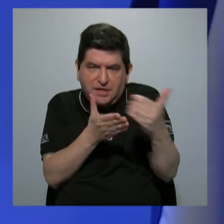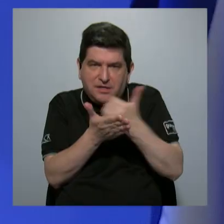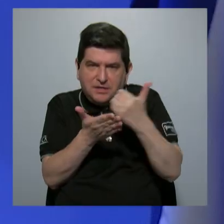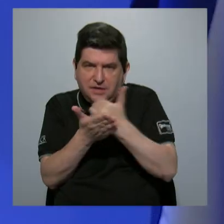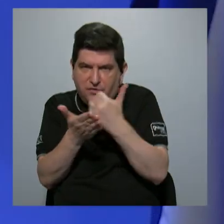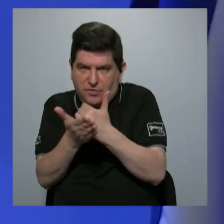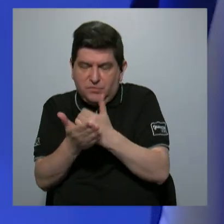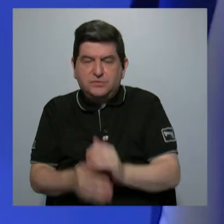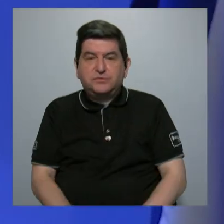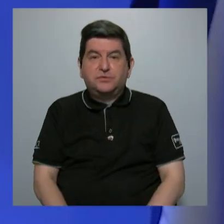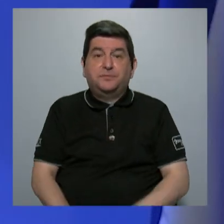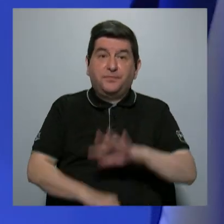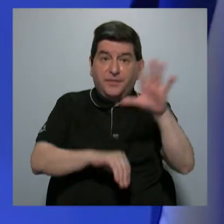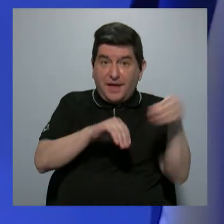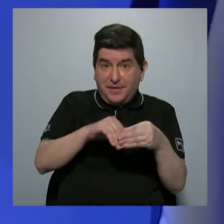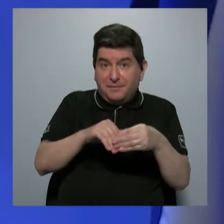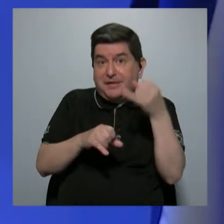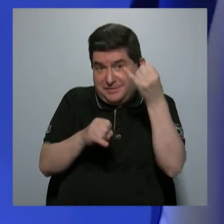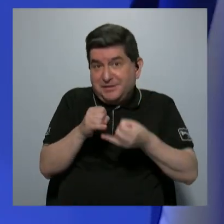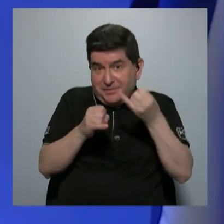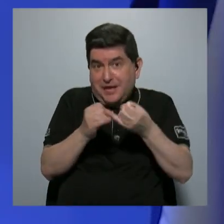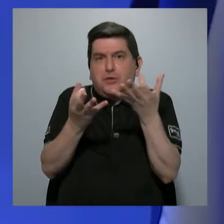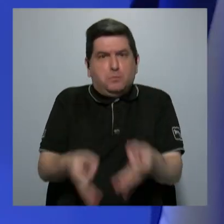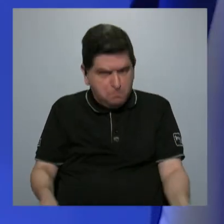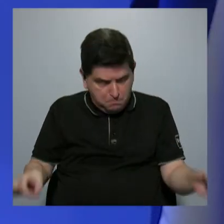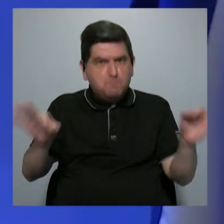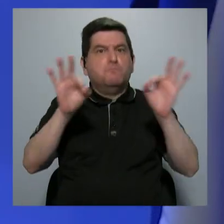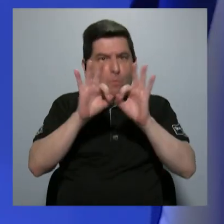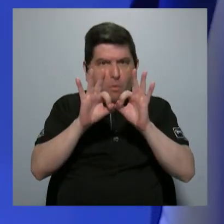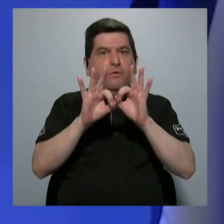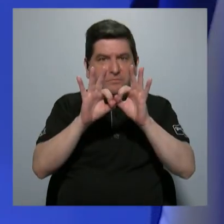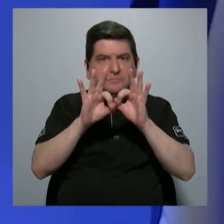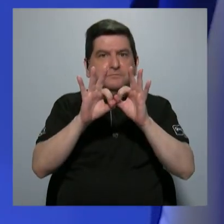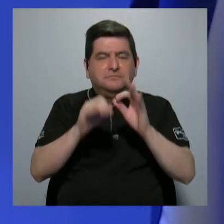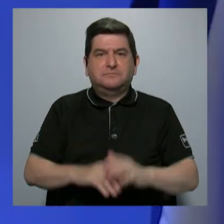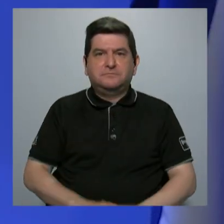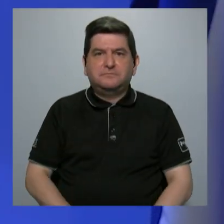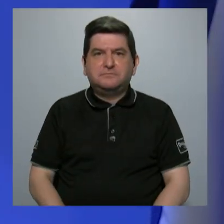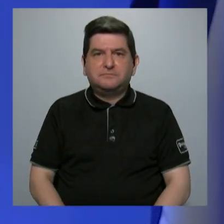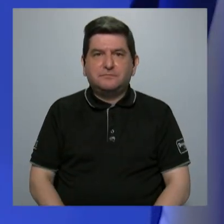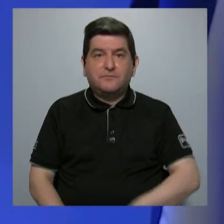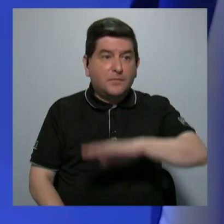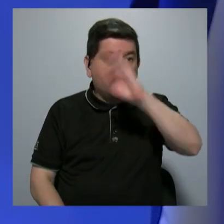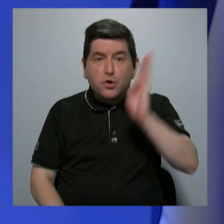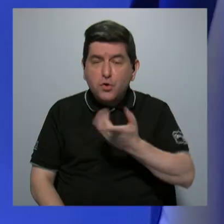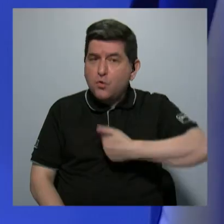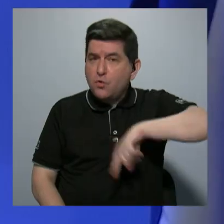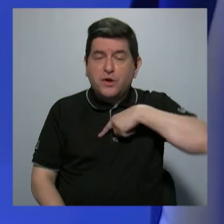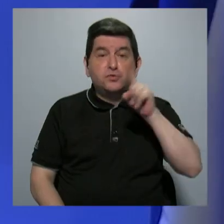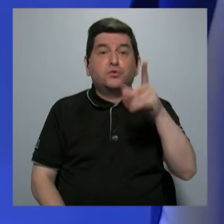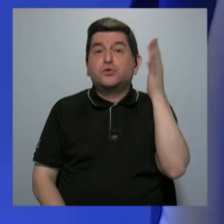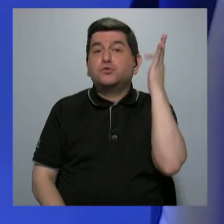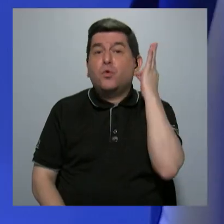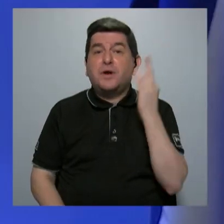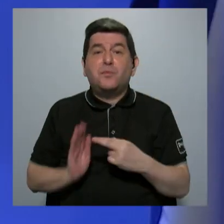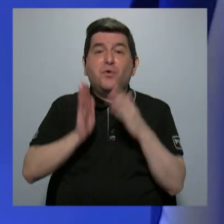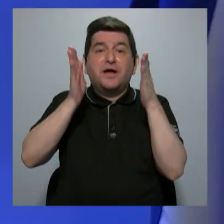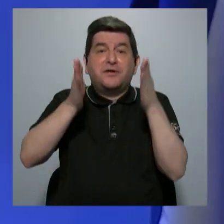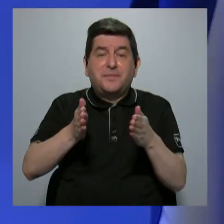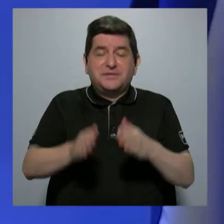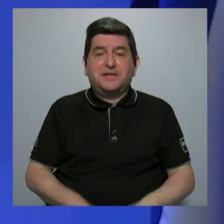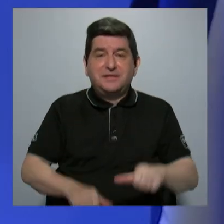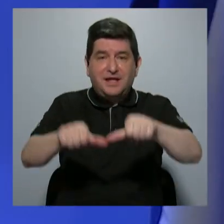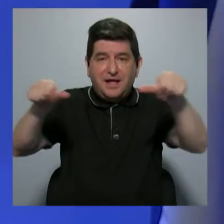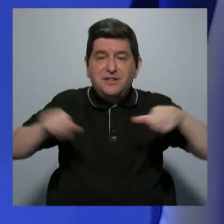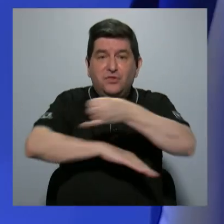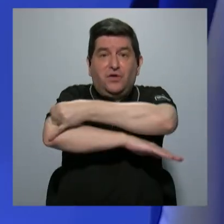recursos. Y por otro lado, y por último, y lo más importante, es que nunca hemos tenido a una mujer representando al área